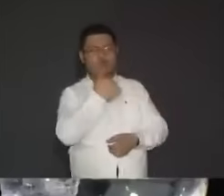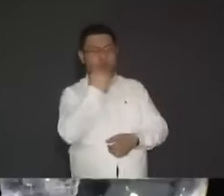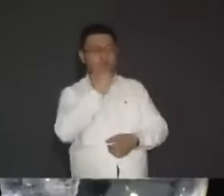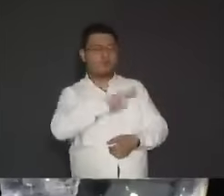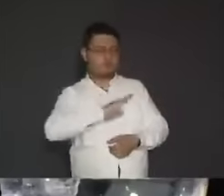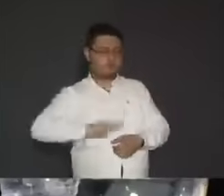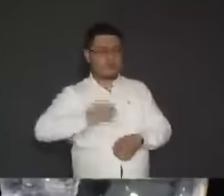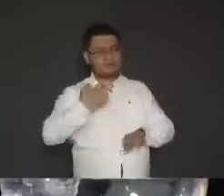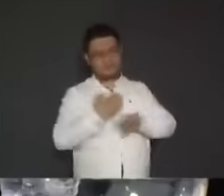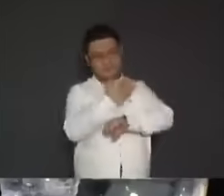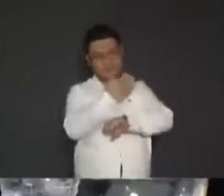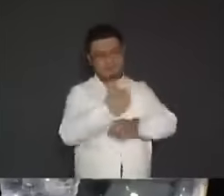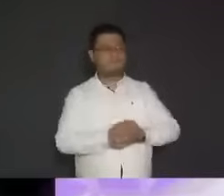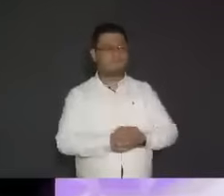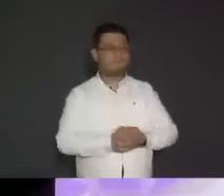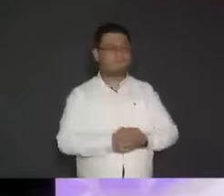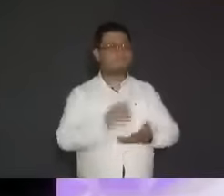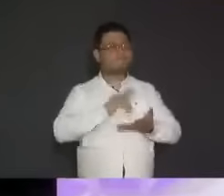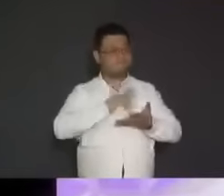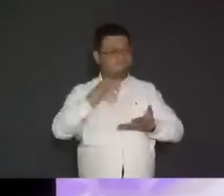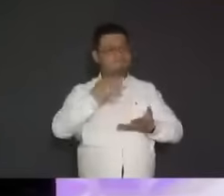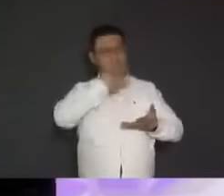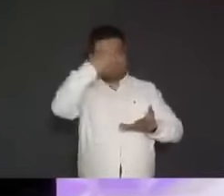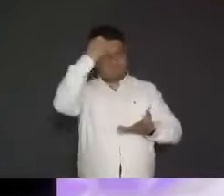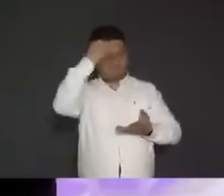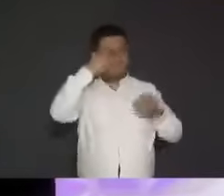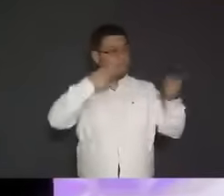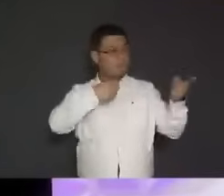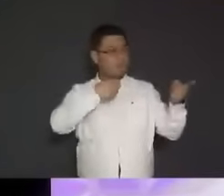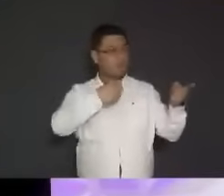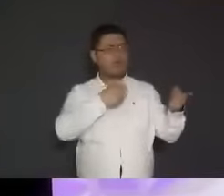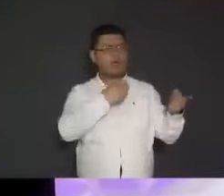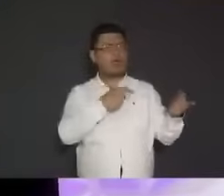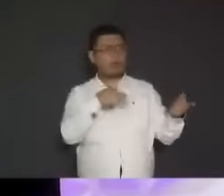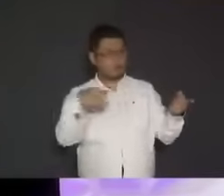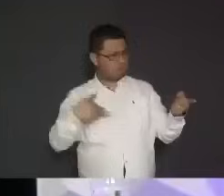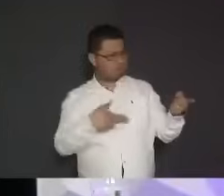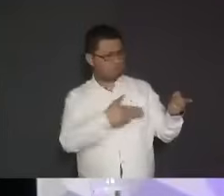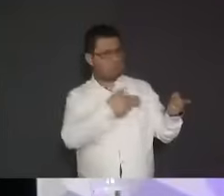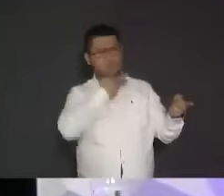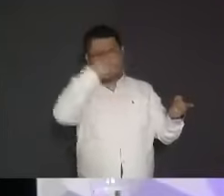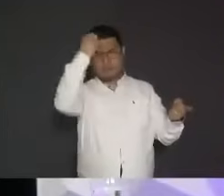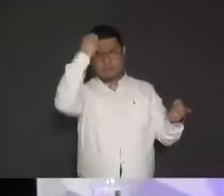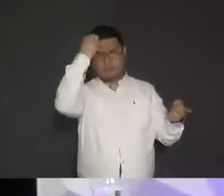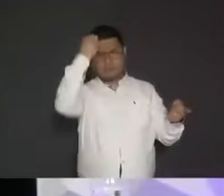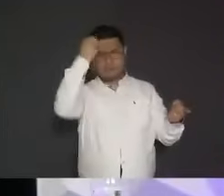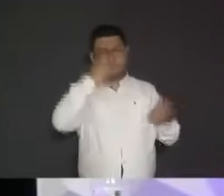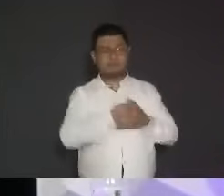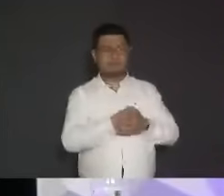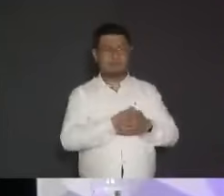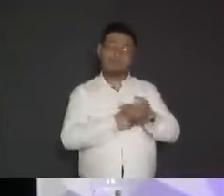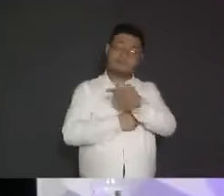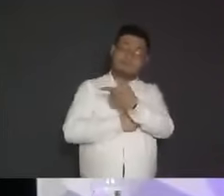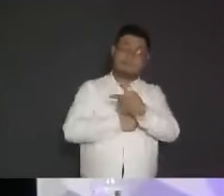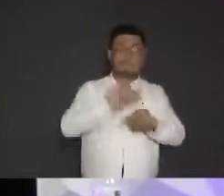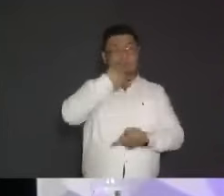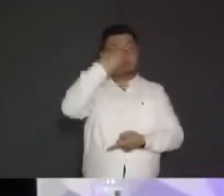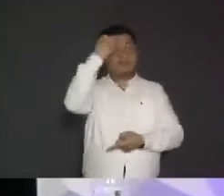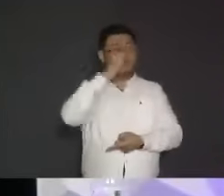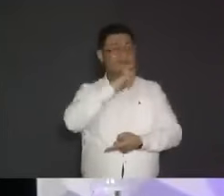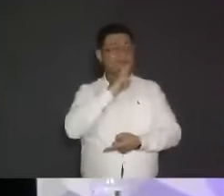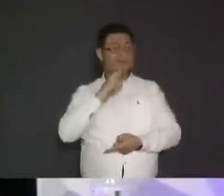municipal. Gracias, candidata. Alzó la mano el candidato Joaquín Díaz Mena. Adelante, candidato. Solamente para decirle al candidato de la prepotencia y la